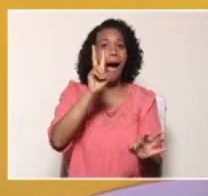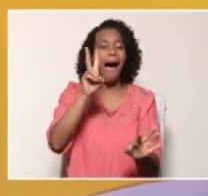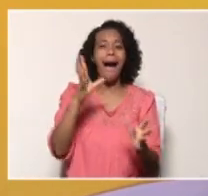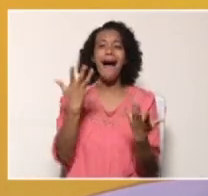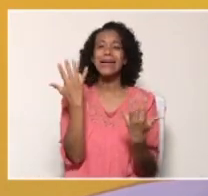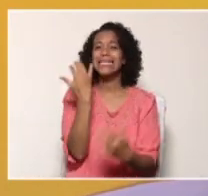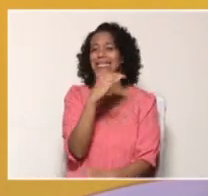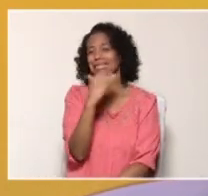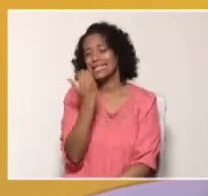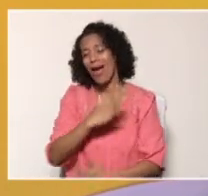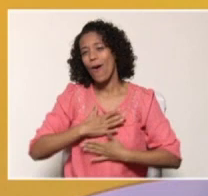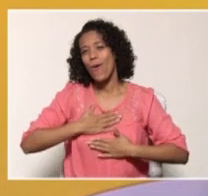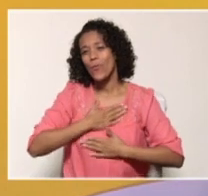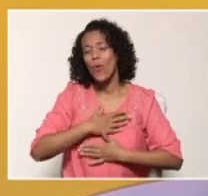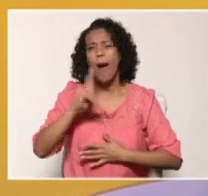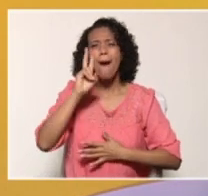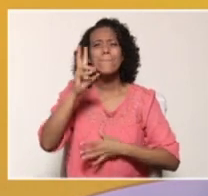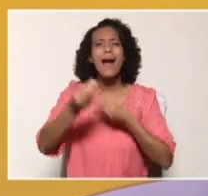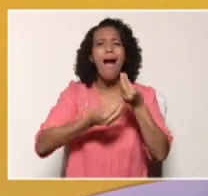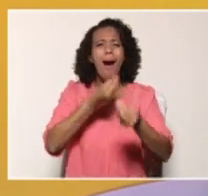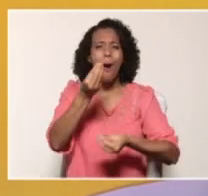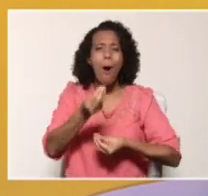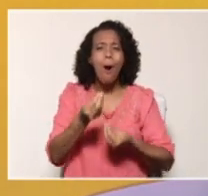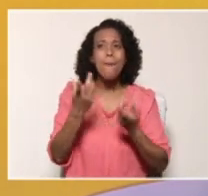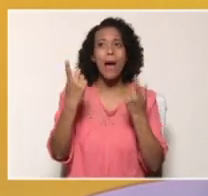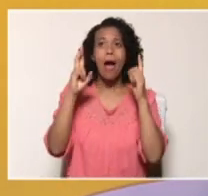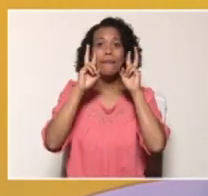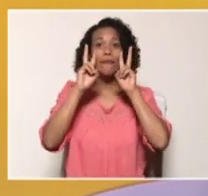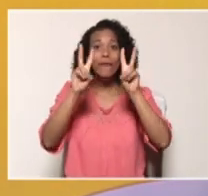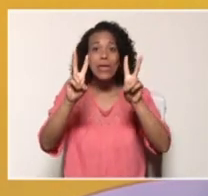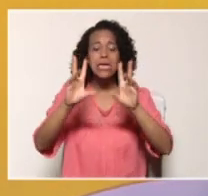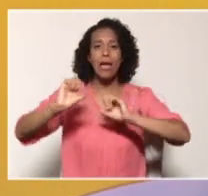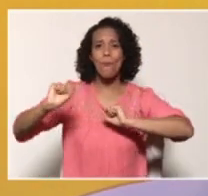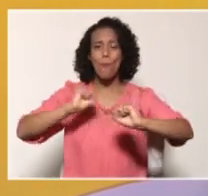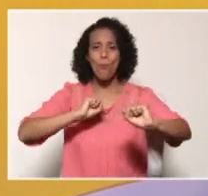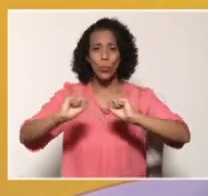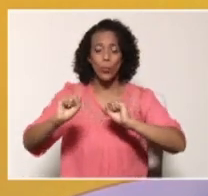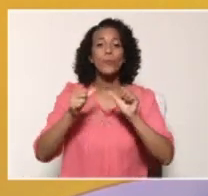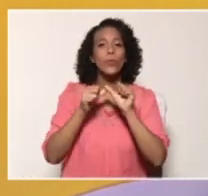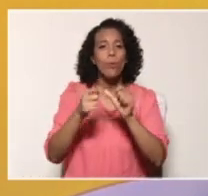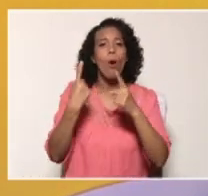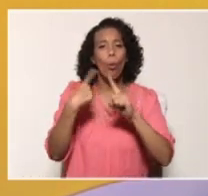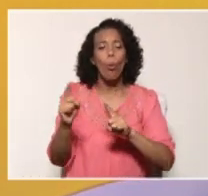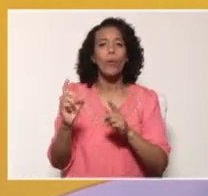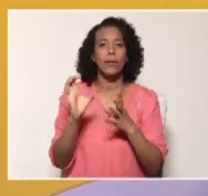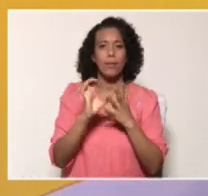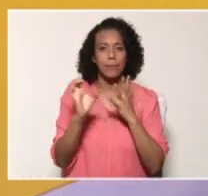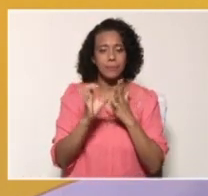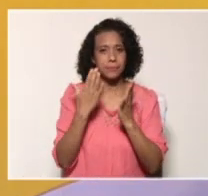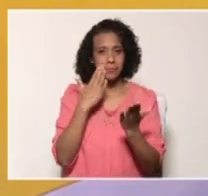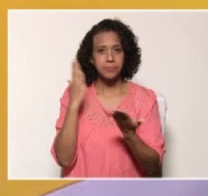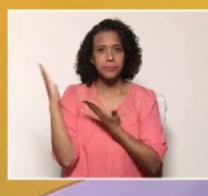Y nuestros niños y niñas van a ir explorando todas sus habilidades. Y continuamos.